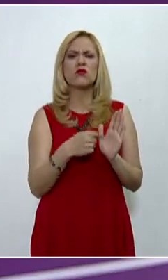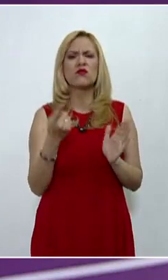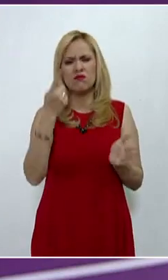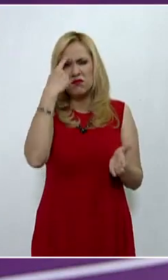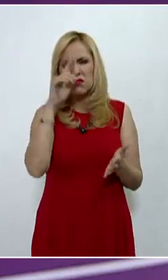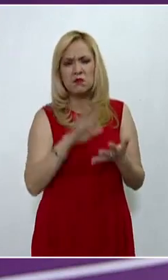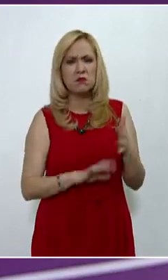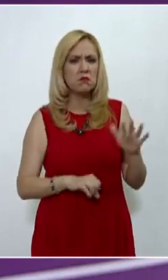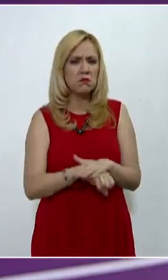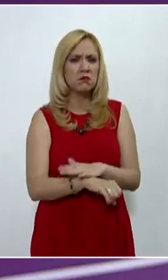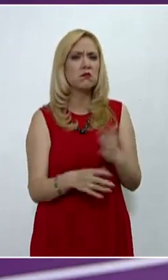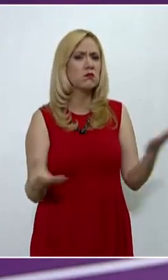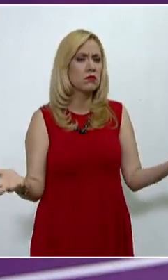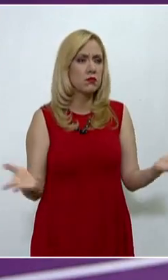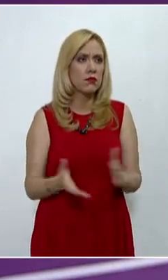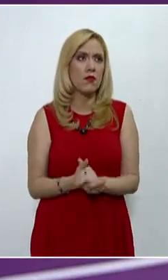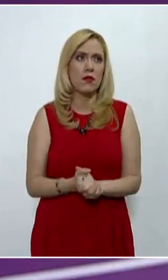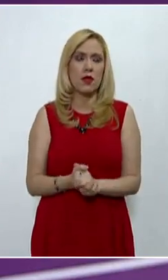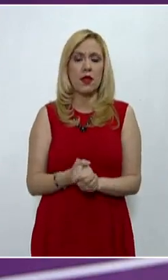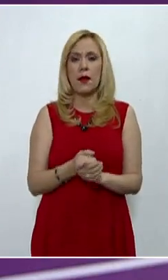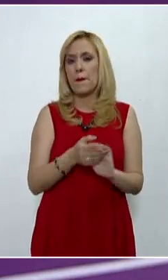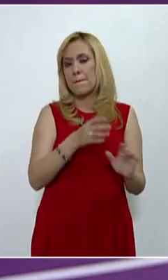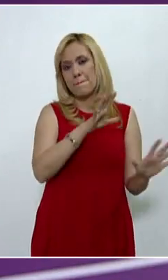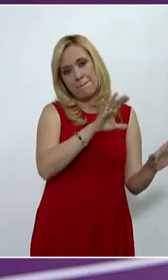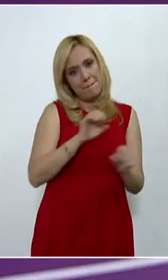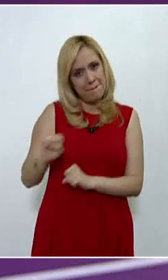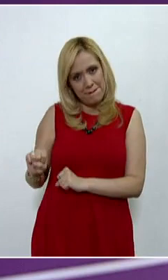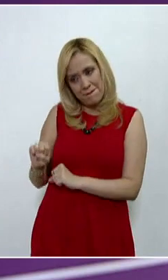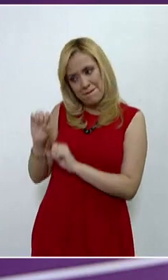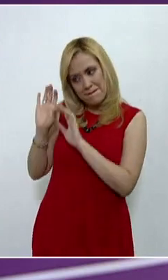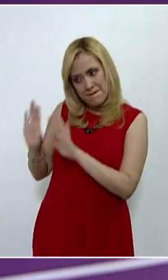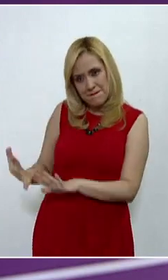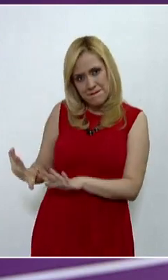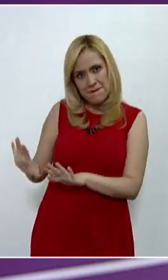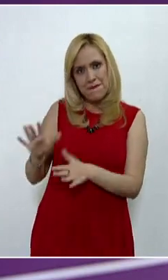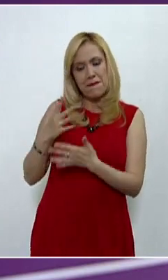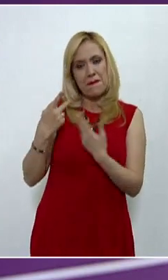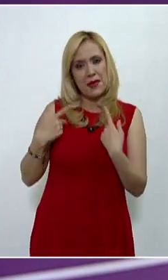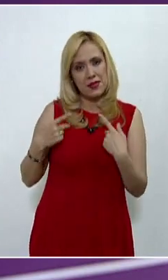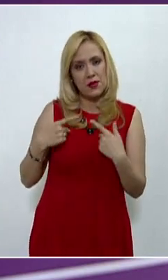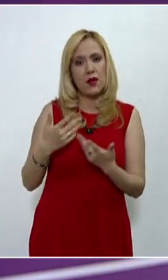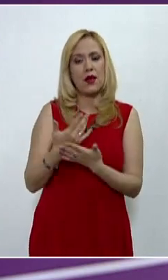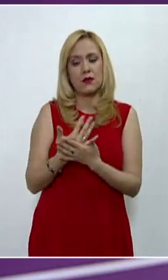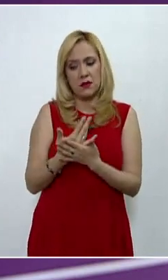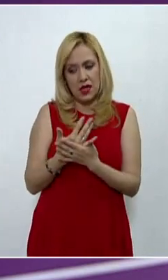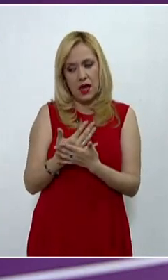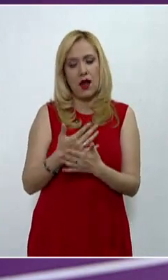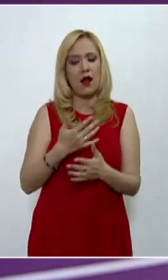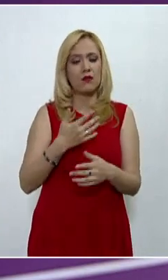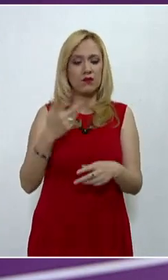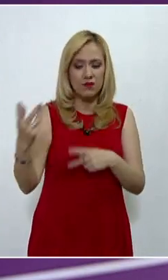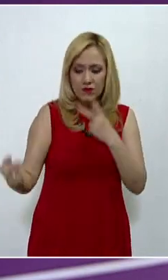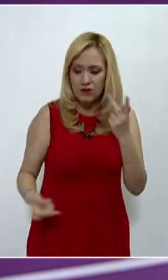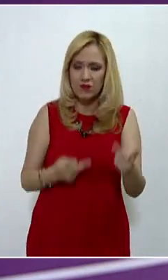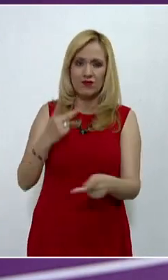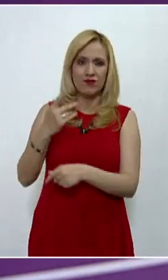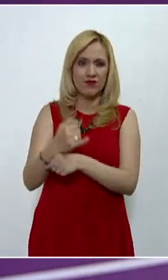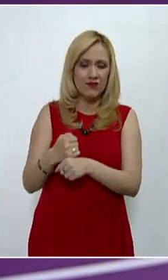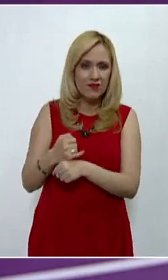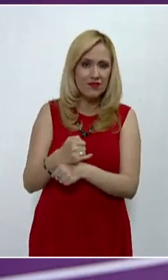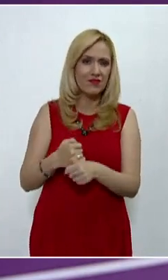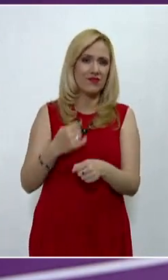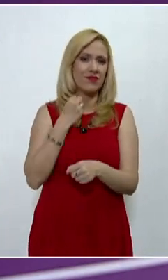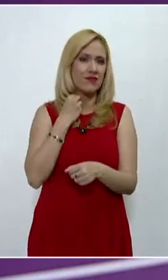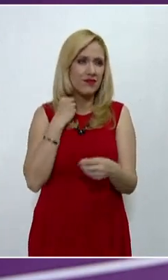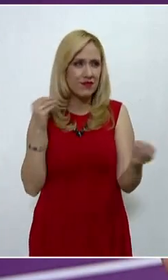prisión preventiva es privar de la libertad a una persona mientras enfrenta el proceso. Y en la medida